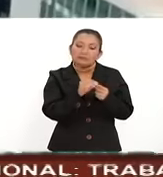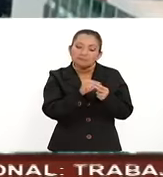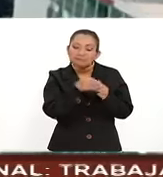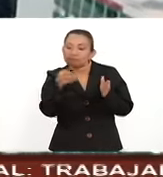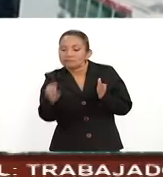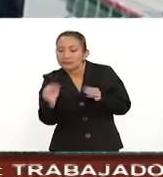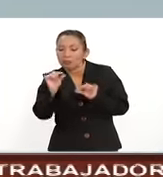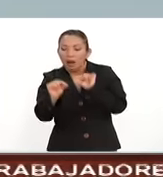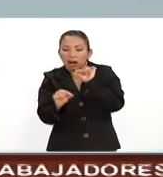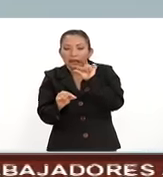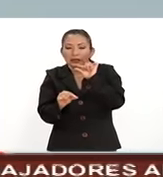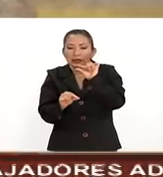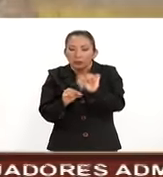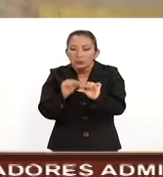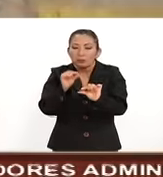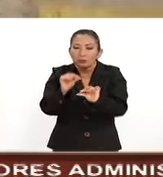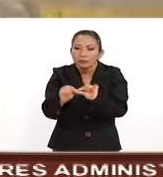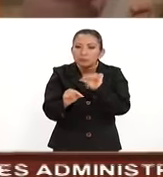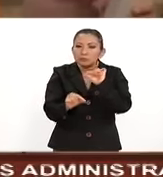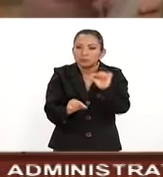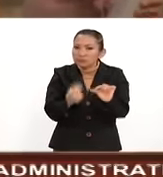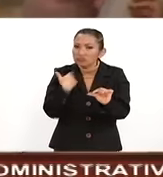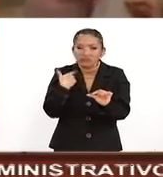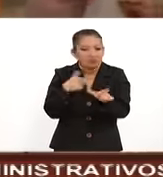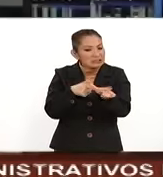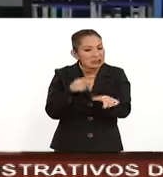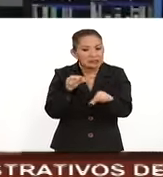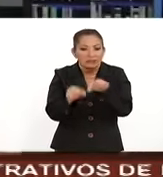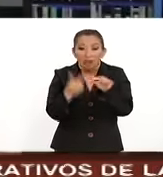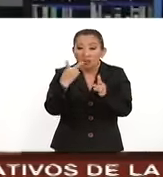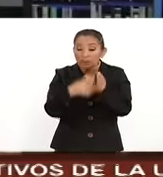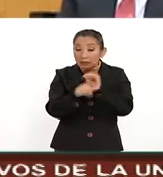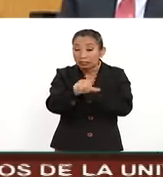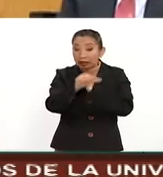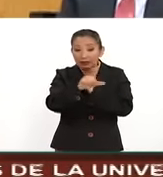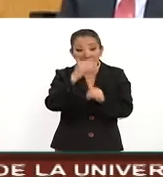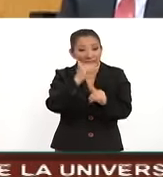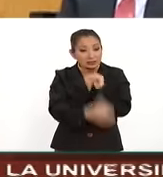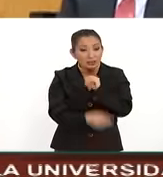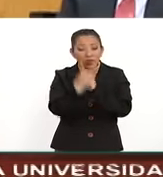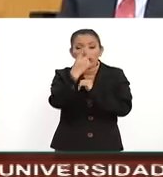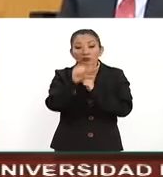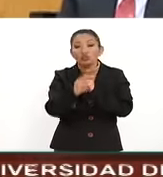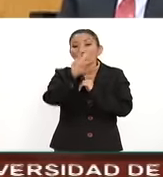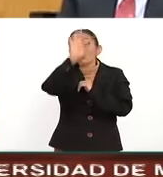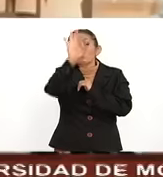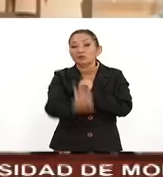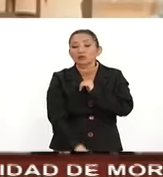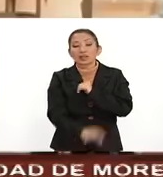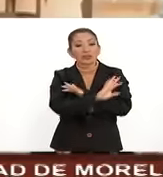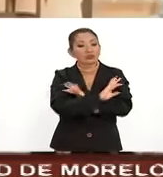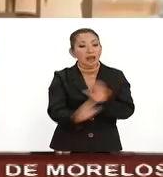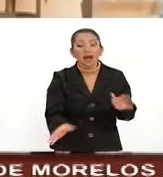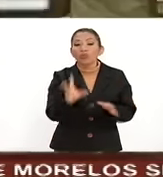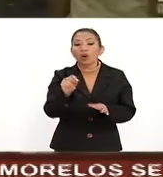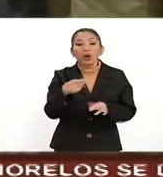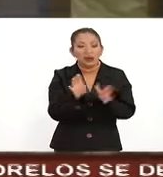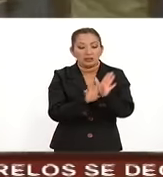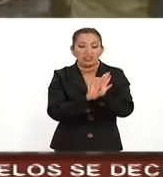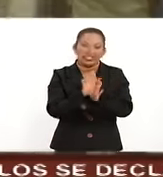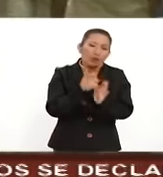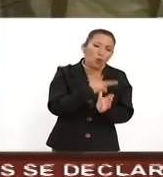venido caminando y ha venido caminando bien. México va a cerrar el 2016 creciendo 2.2%. No es el crecimiento que